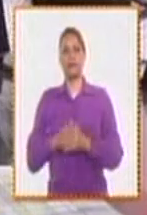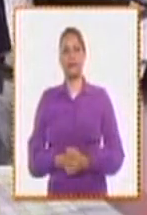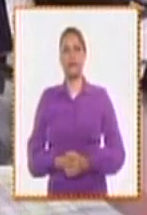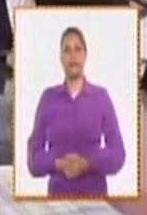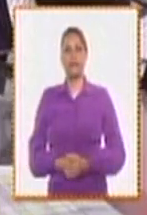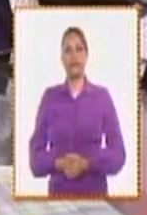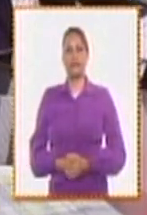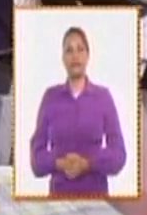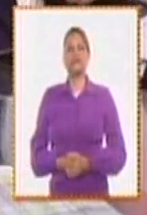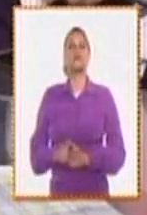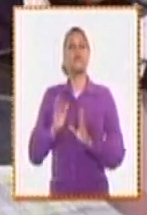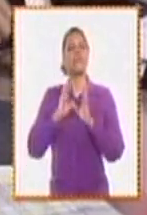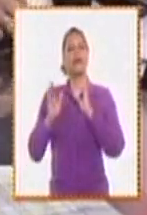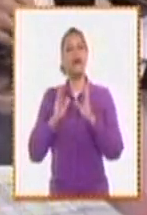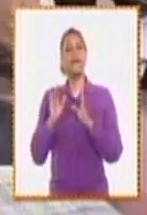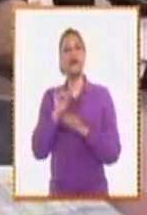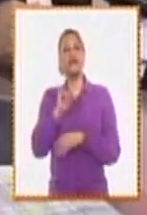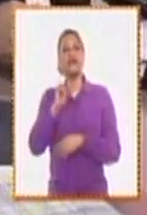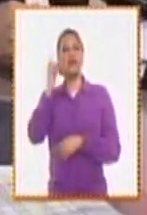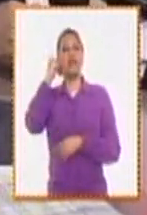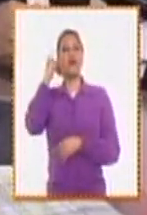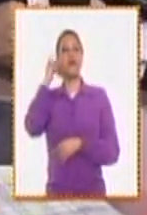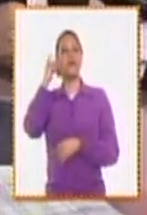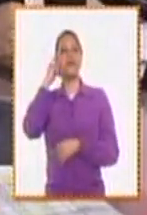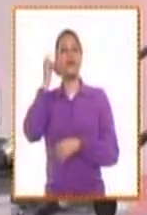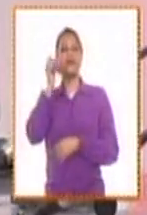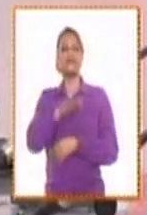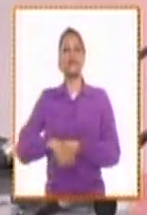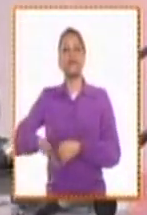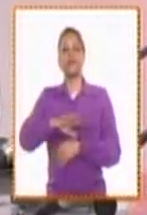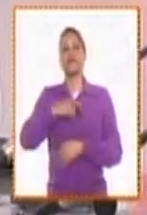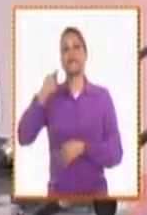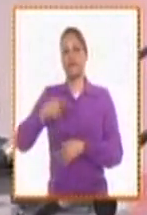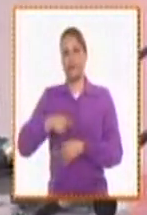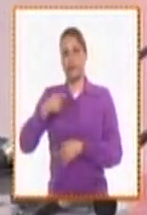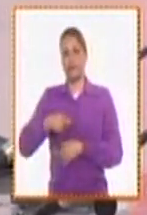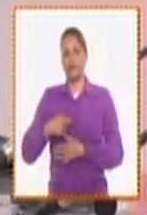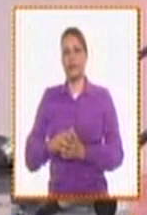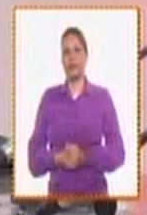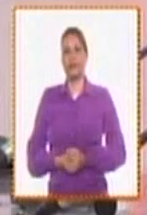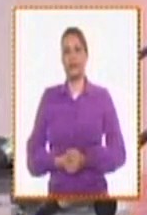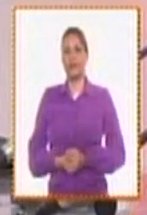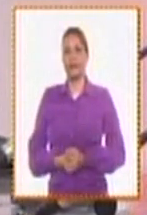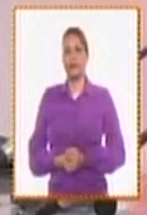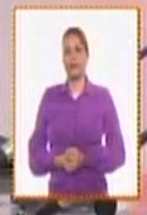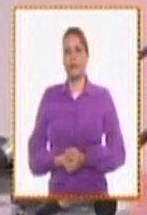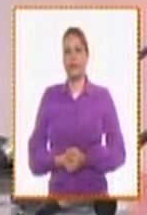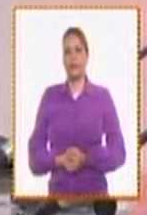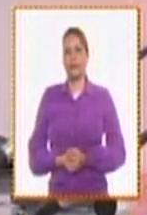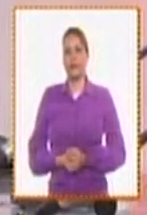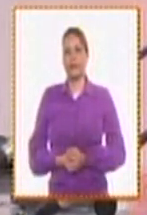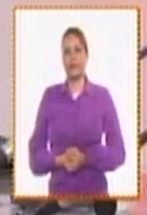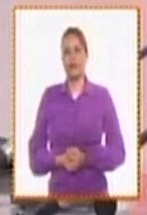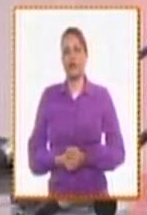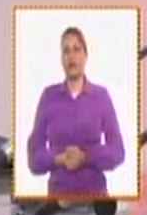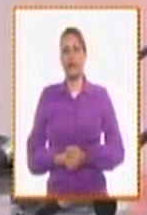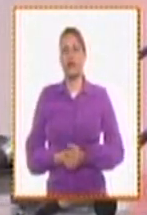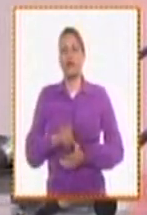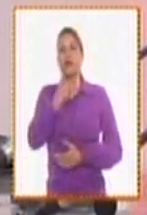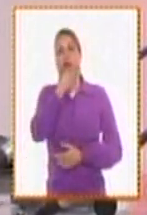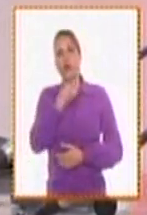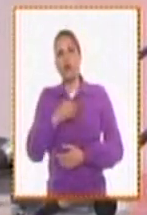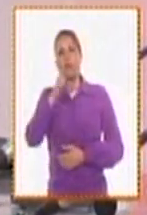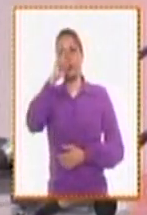Es parte también de esa conciencia que la sociedad tiene que adquirir. Sus más preciados tesoros son sus niños, sus